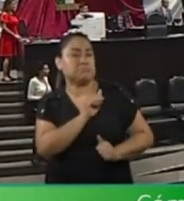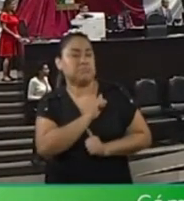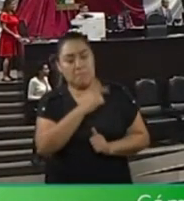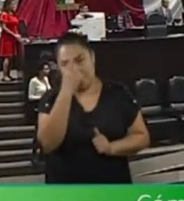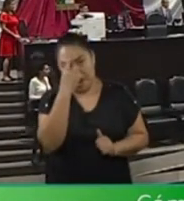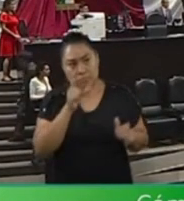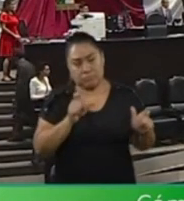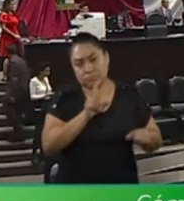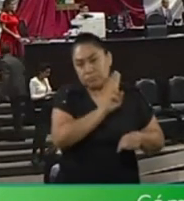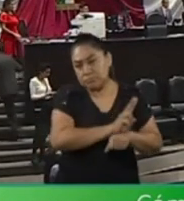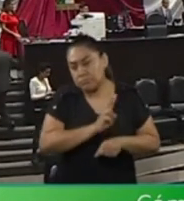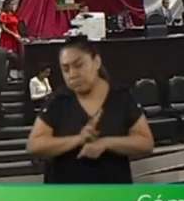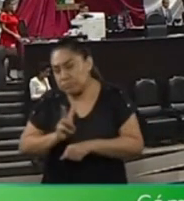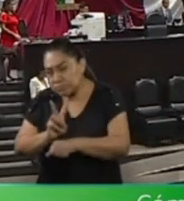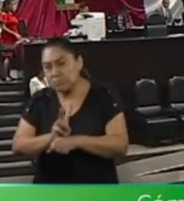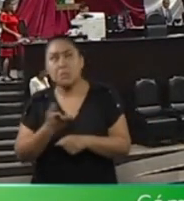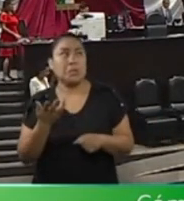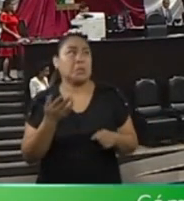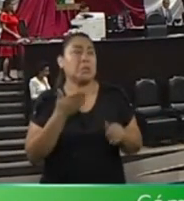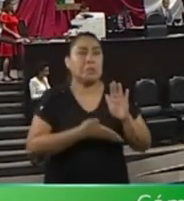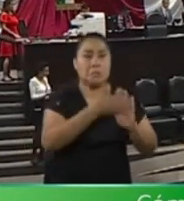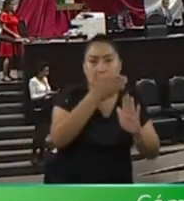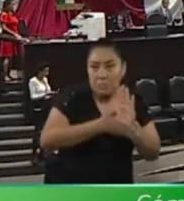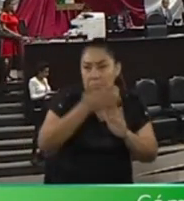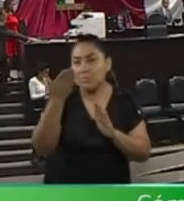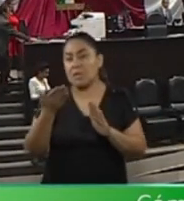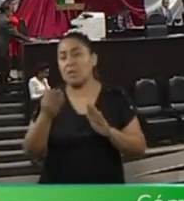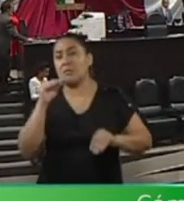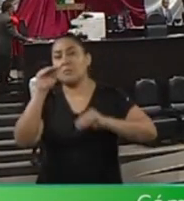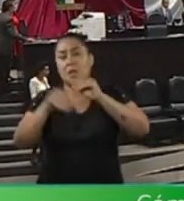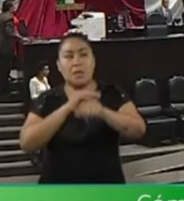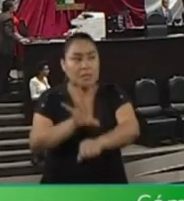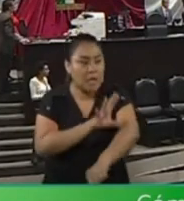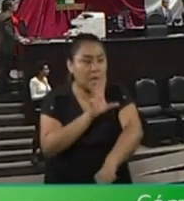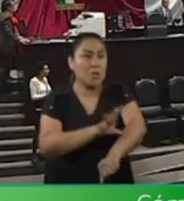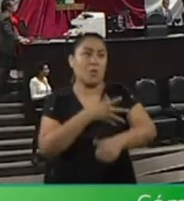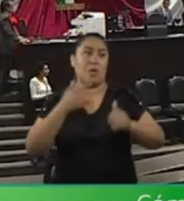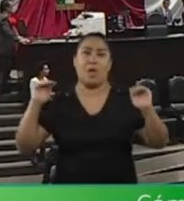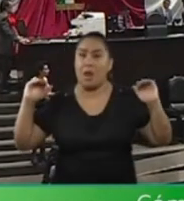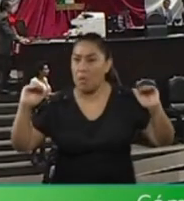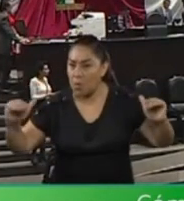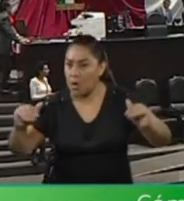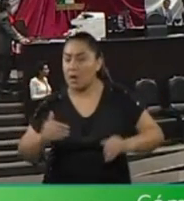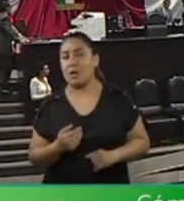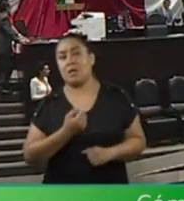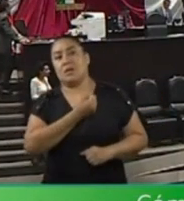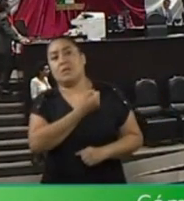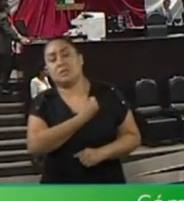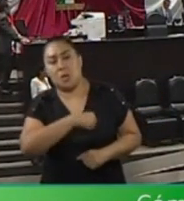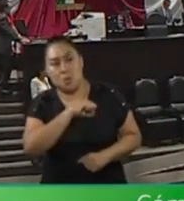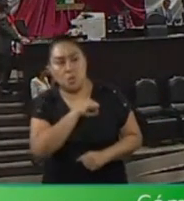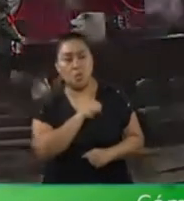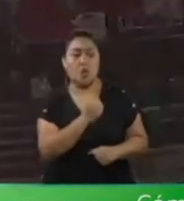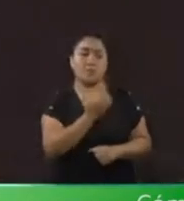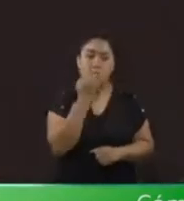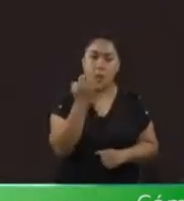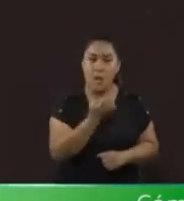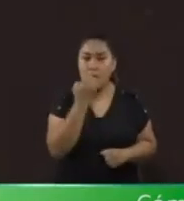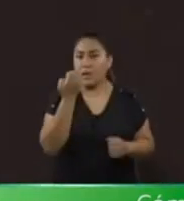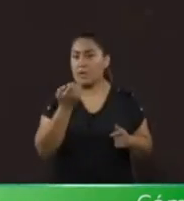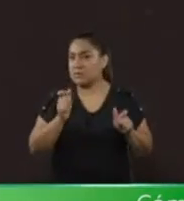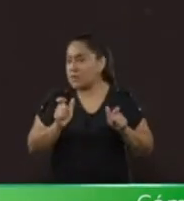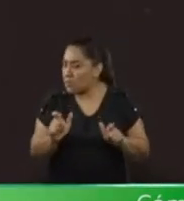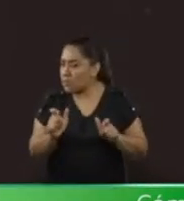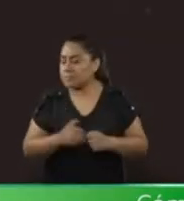de la vida pública como infraestructura, energía, aeropuertos, salud, educación y, por supuesto, seguridad.